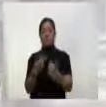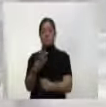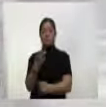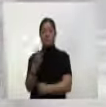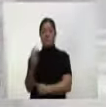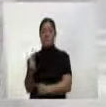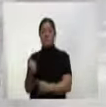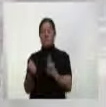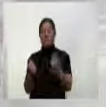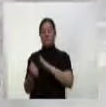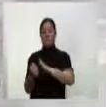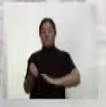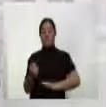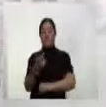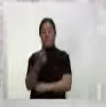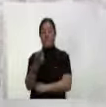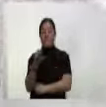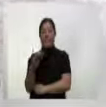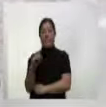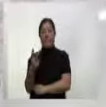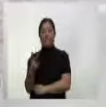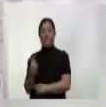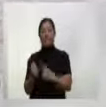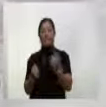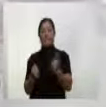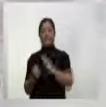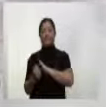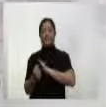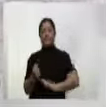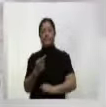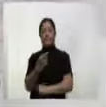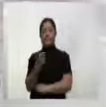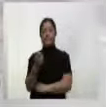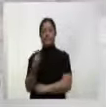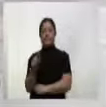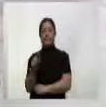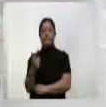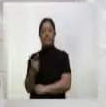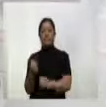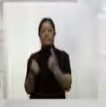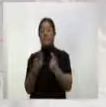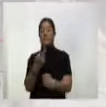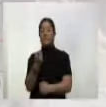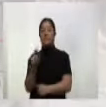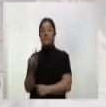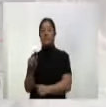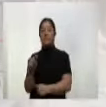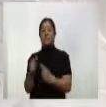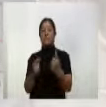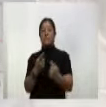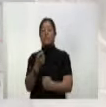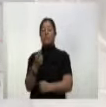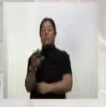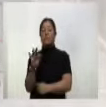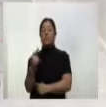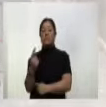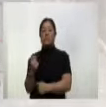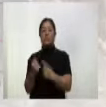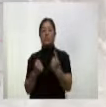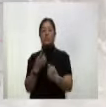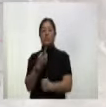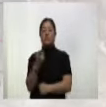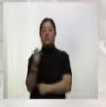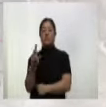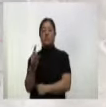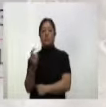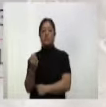202, Xicotzinco 192, Tlatelulco 177, Tepetitla 170, Xaltocan 141, Tenancingo